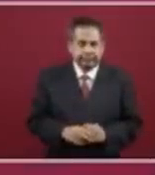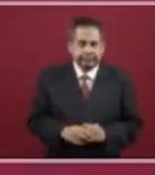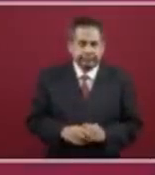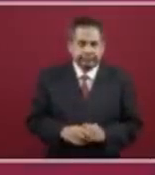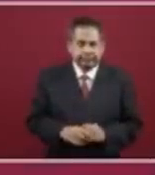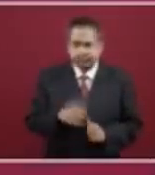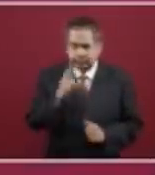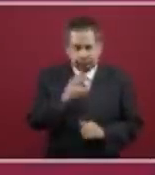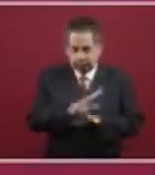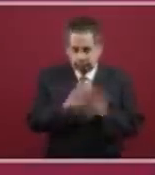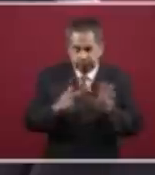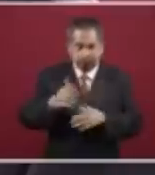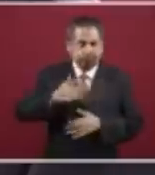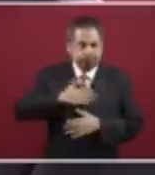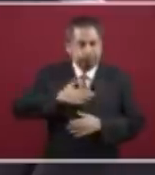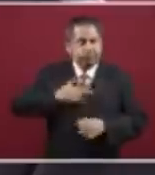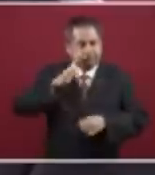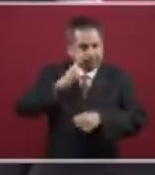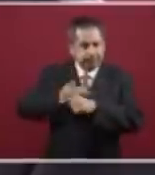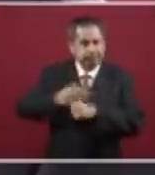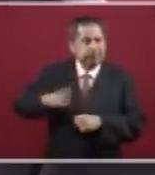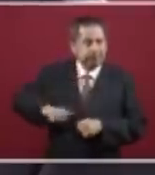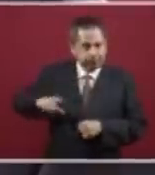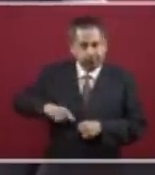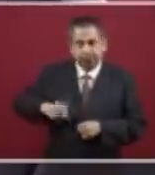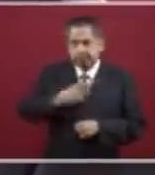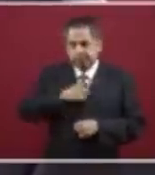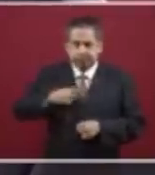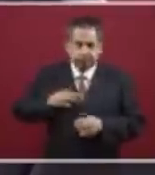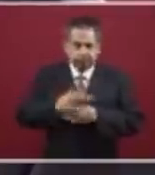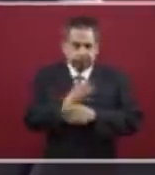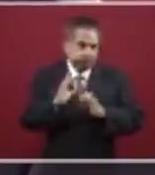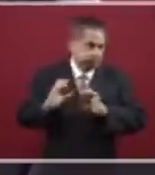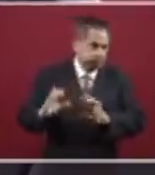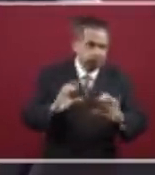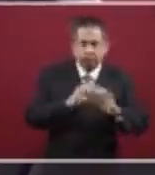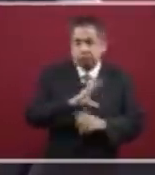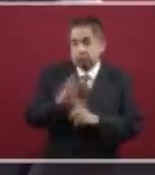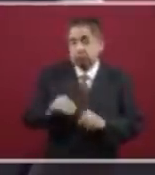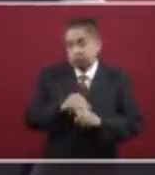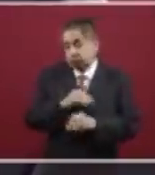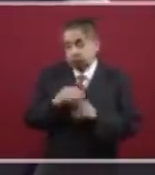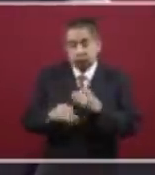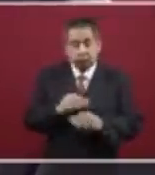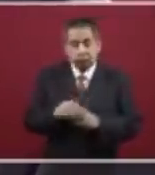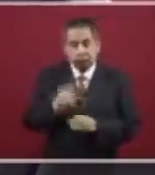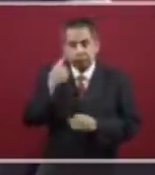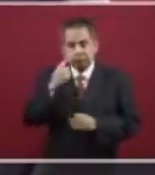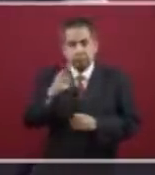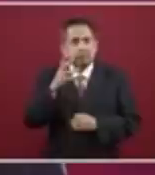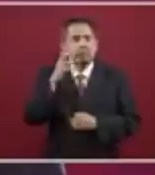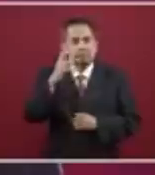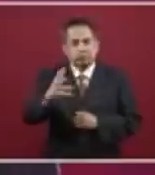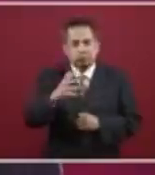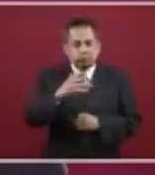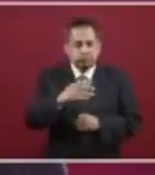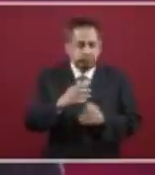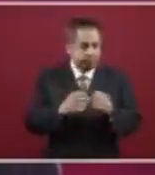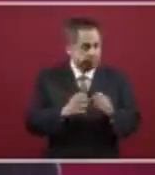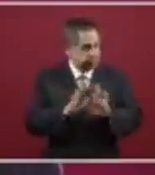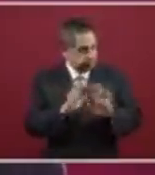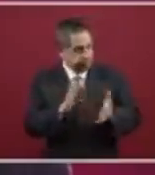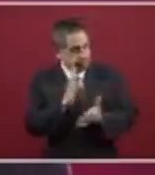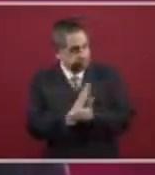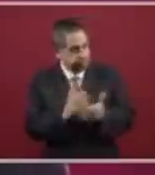Es un asunto que tenemos que cuidar todos para pintar bien la raya